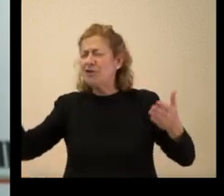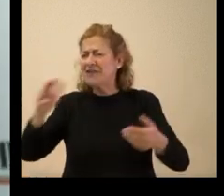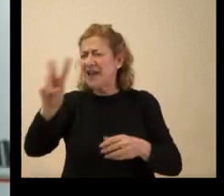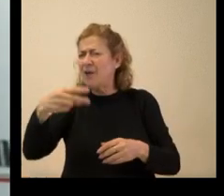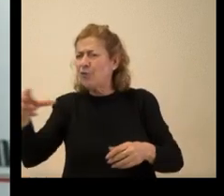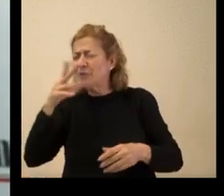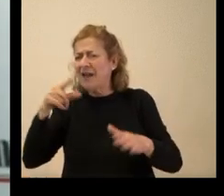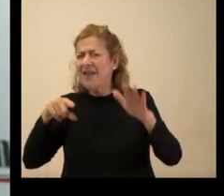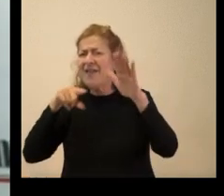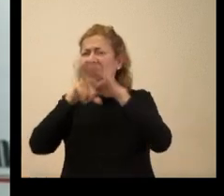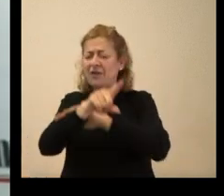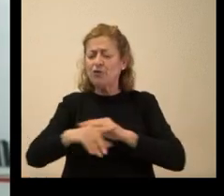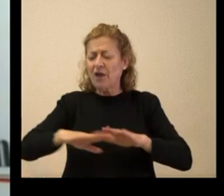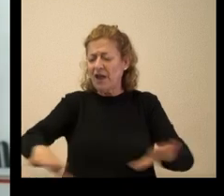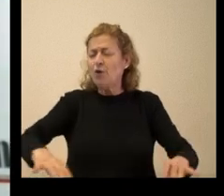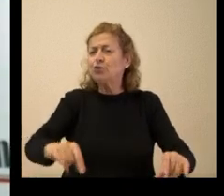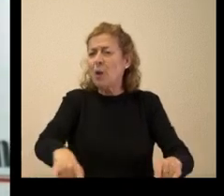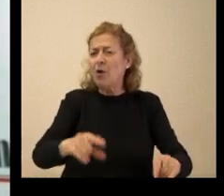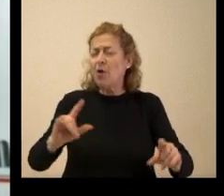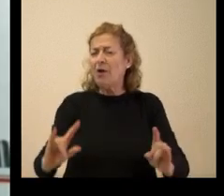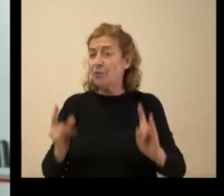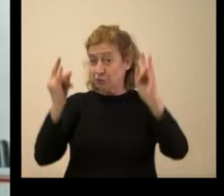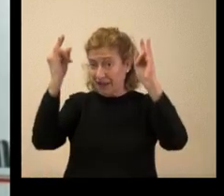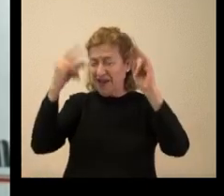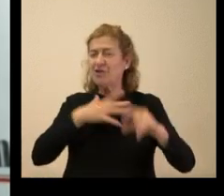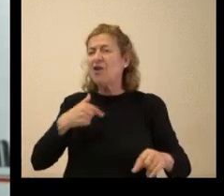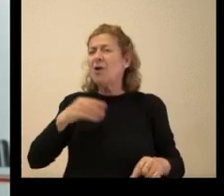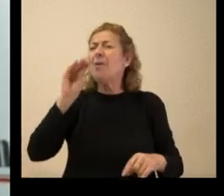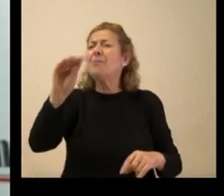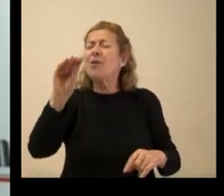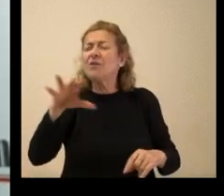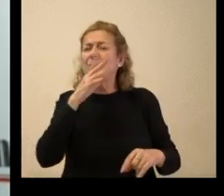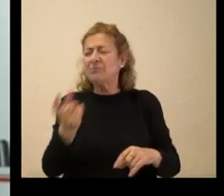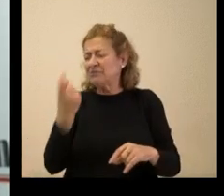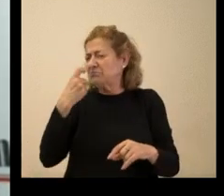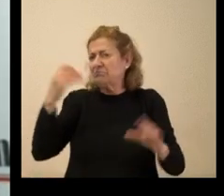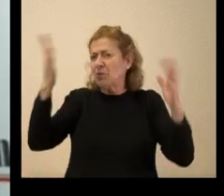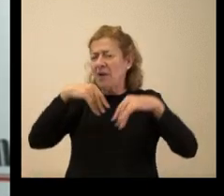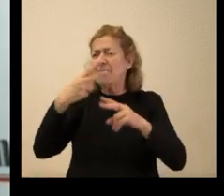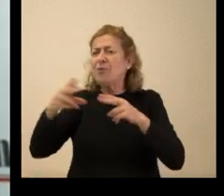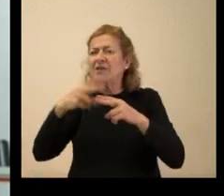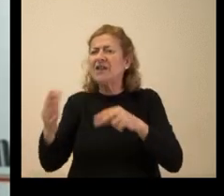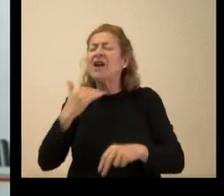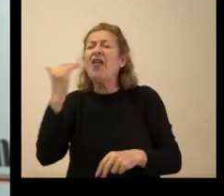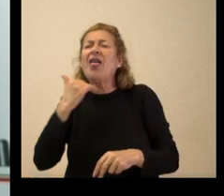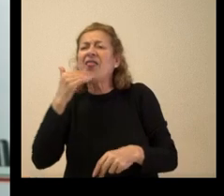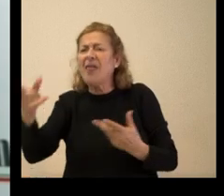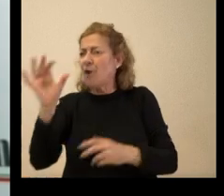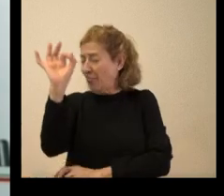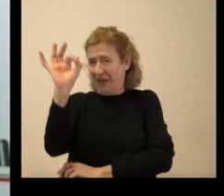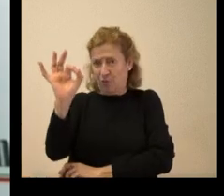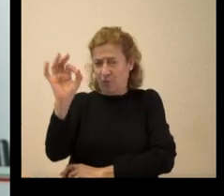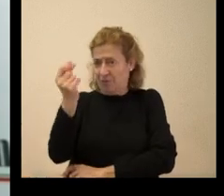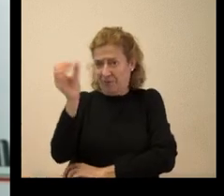de suelo Industrial le quería preguntar por la ausencia de estas políticas respecto a Zamora y cero euros creo